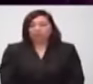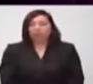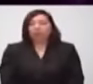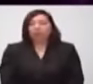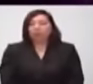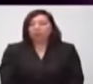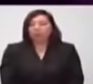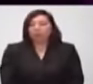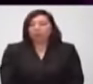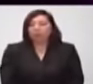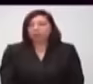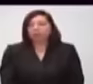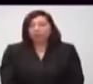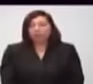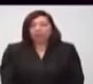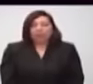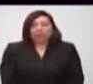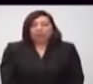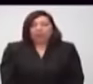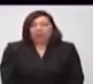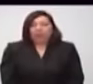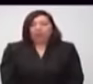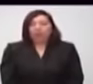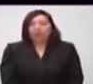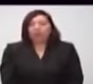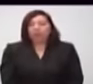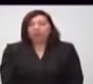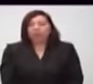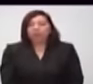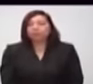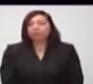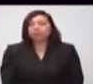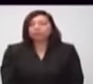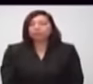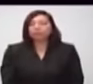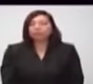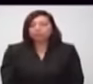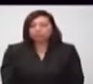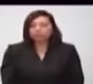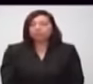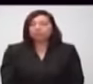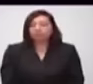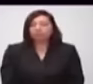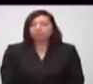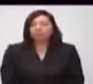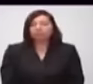ello? Sí. ¿Qué dicen, señores congresistas? Sí. Tiene la acotación, señora